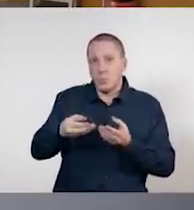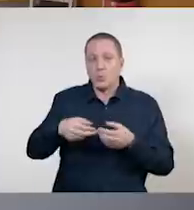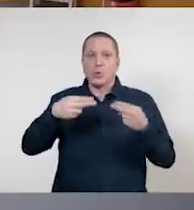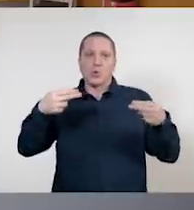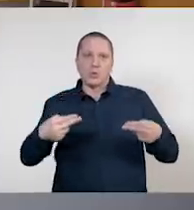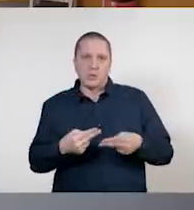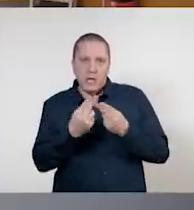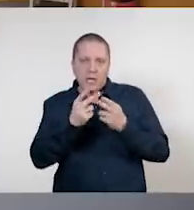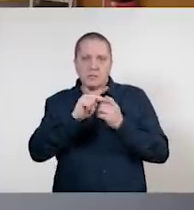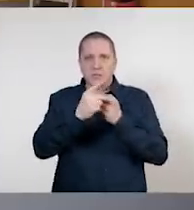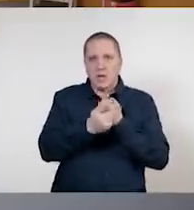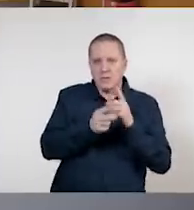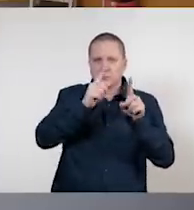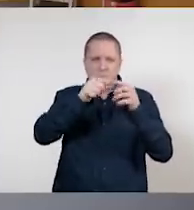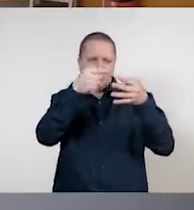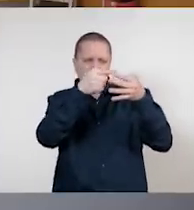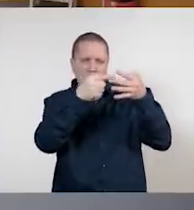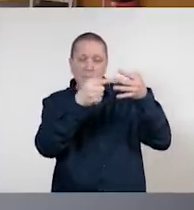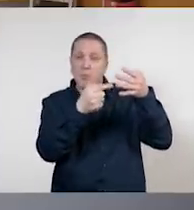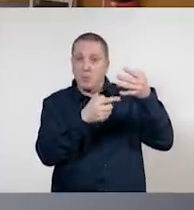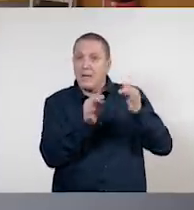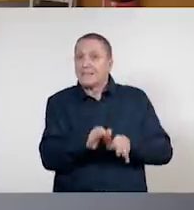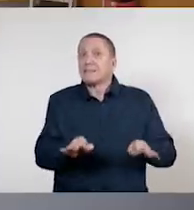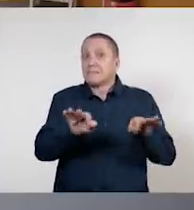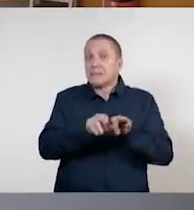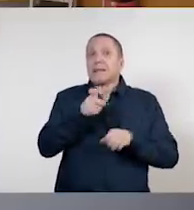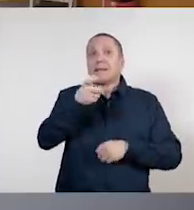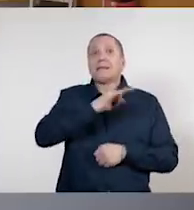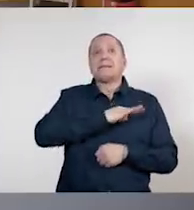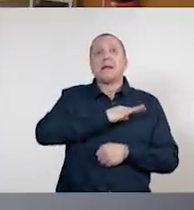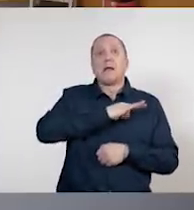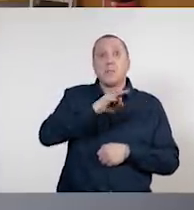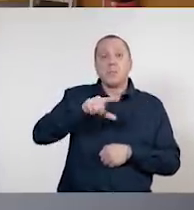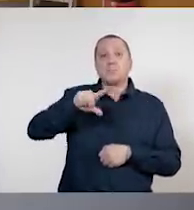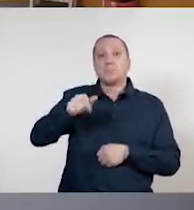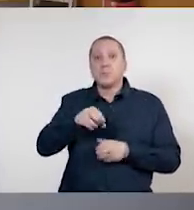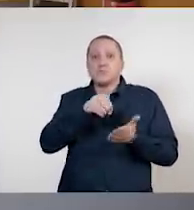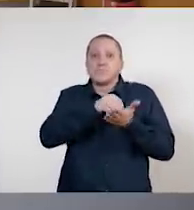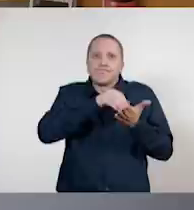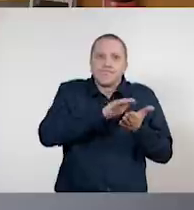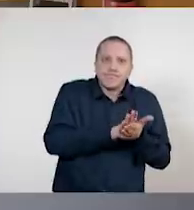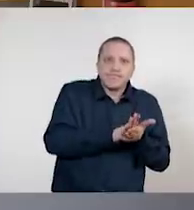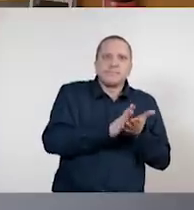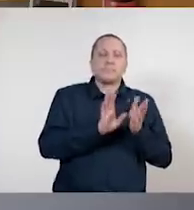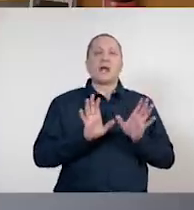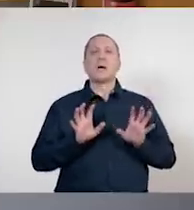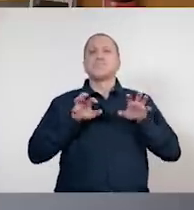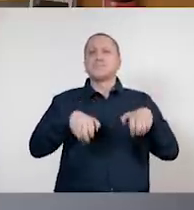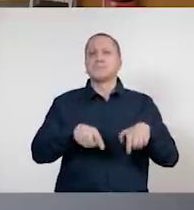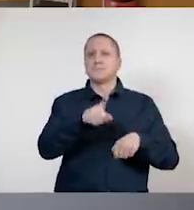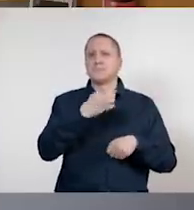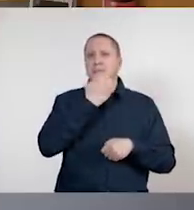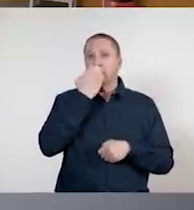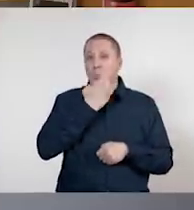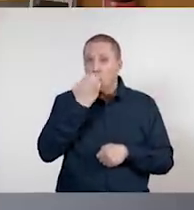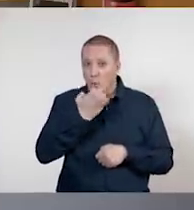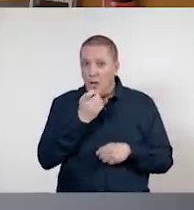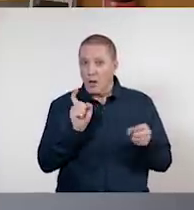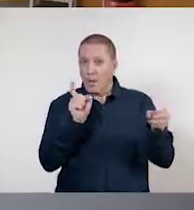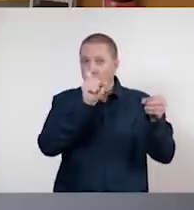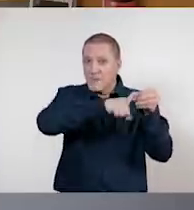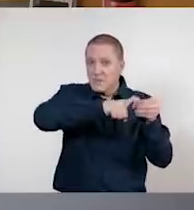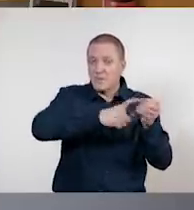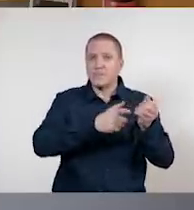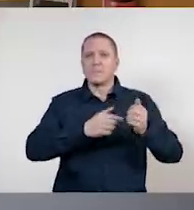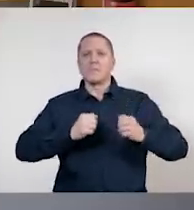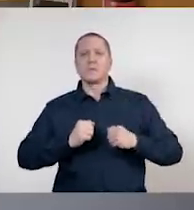nuestra nacionalidad son importantes. Y eso nos va a servir para que nos registren en la escuela, para que nos inscribamos en la escuela